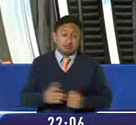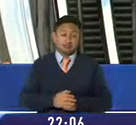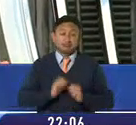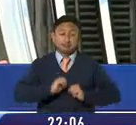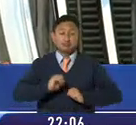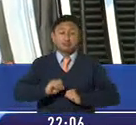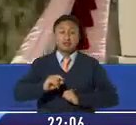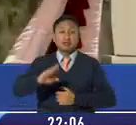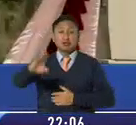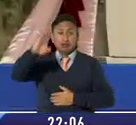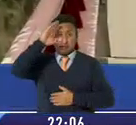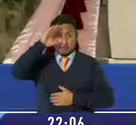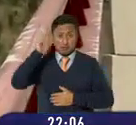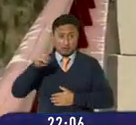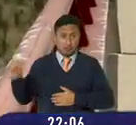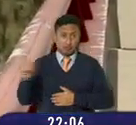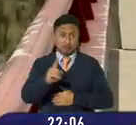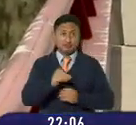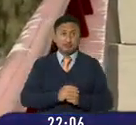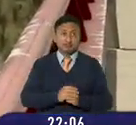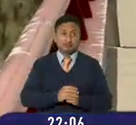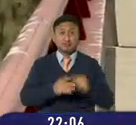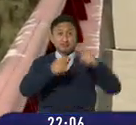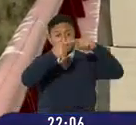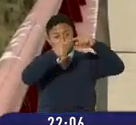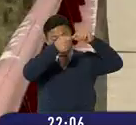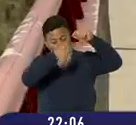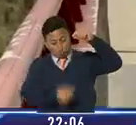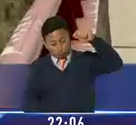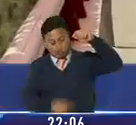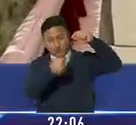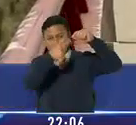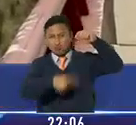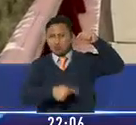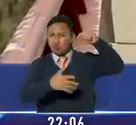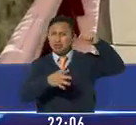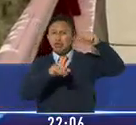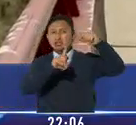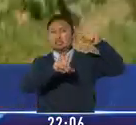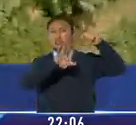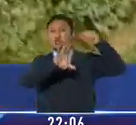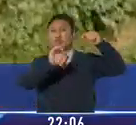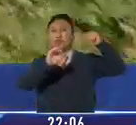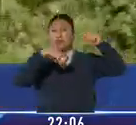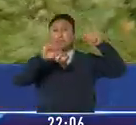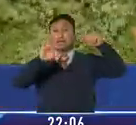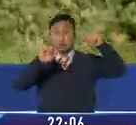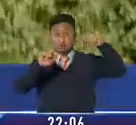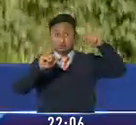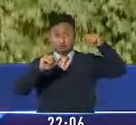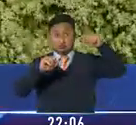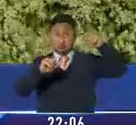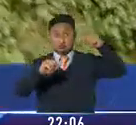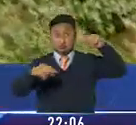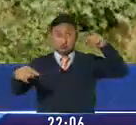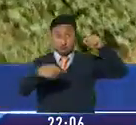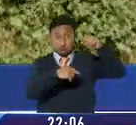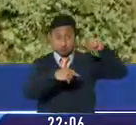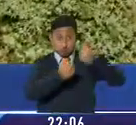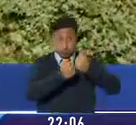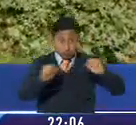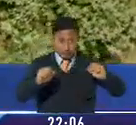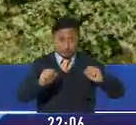llegue medicina legal. Desde el puente hasta el fondo de la quebrada hay una altura de más de 150 metros. Sobrevivir a semejante